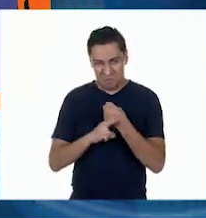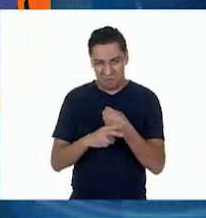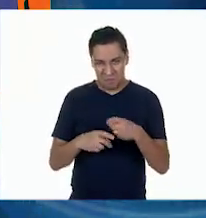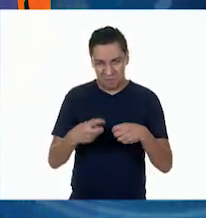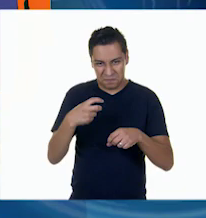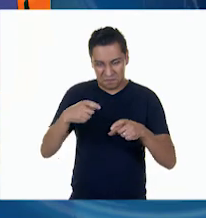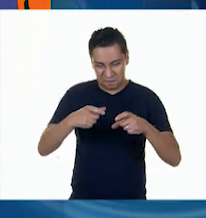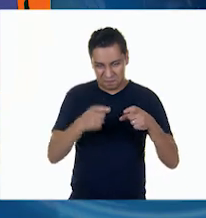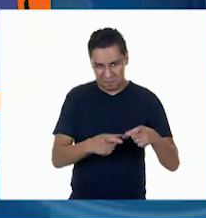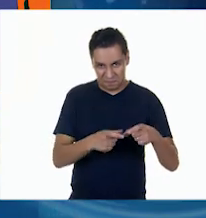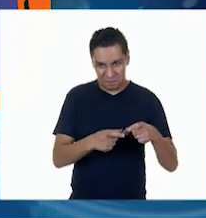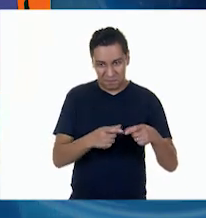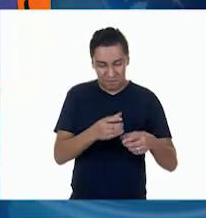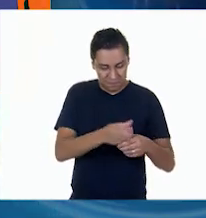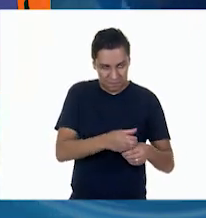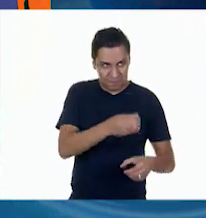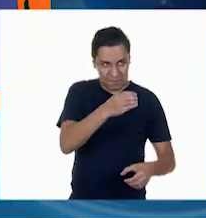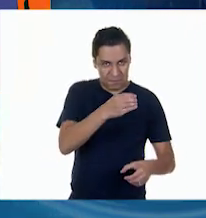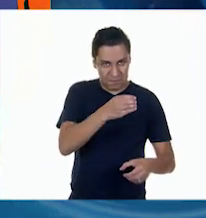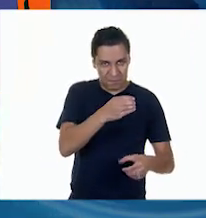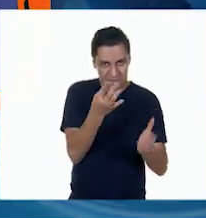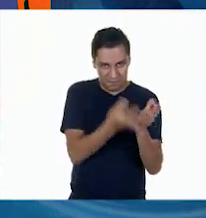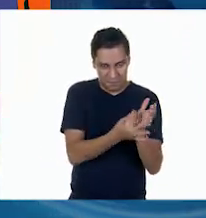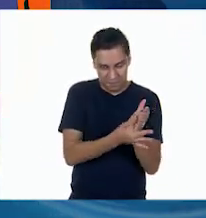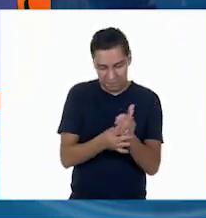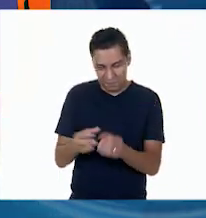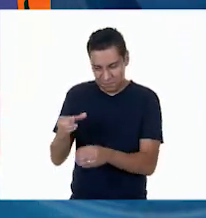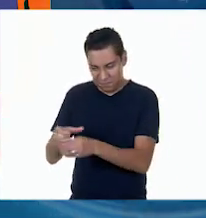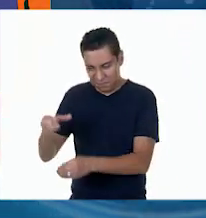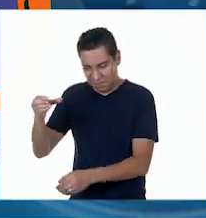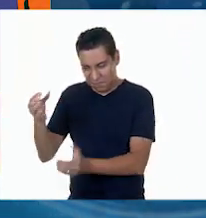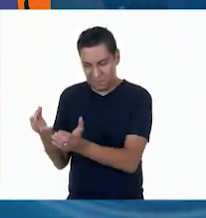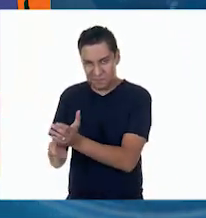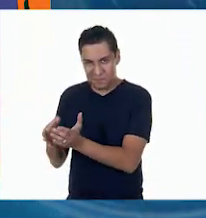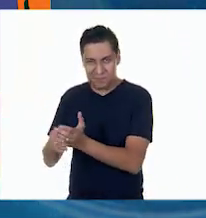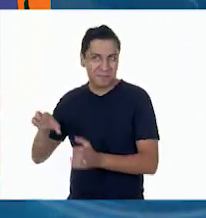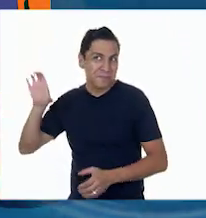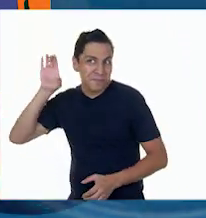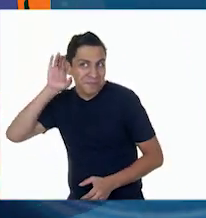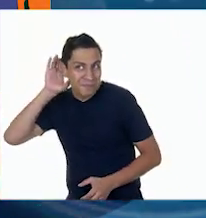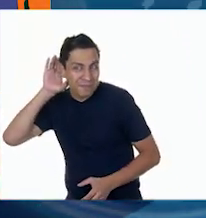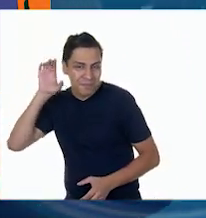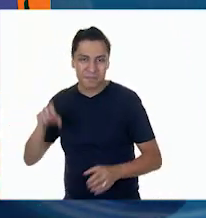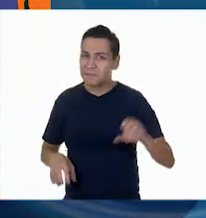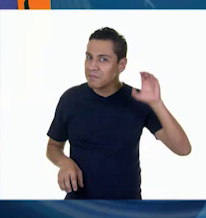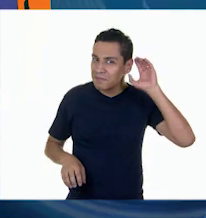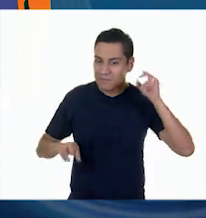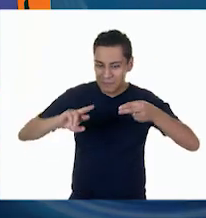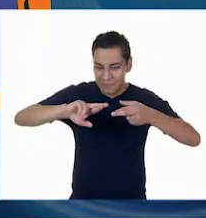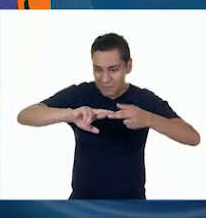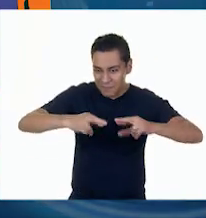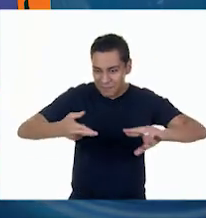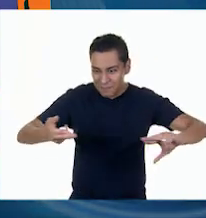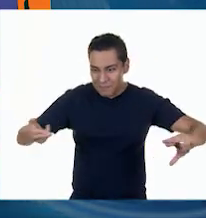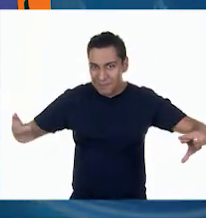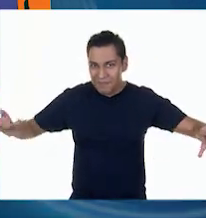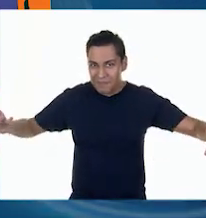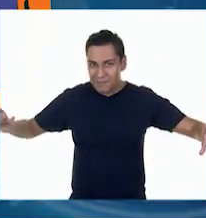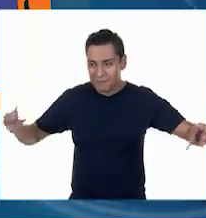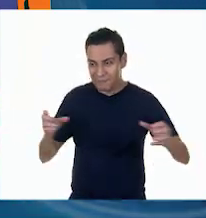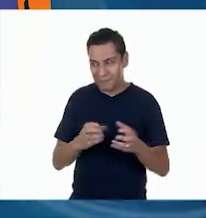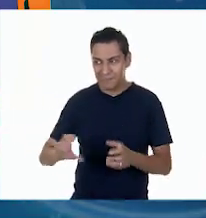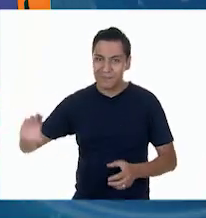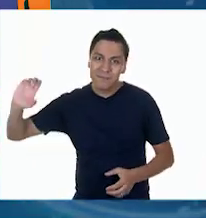medio, un cordón, y con un lado lo escuchan, el otro lado puede que esté muy lejos un amigo y le pasan la